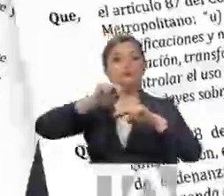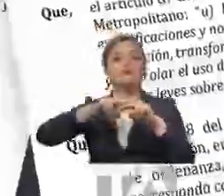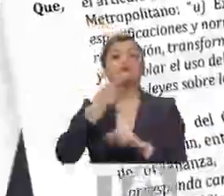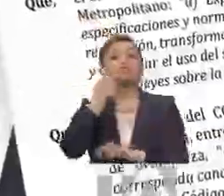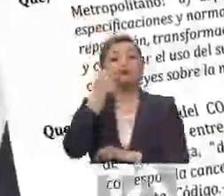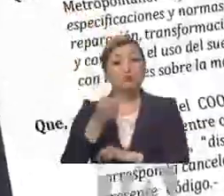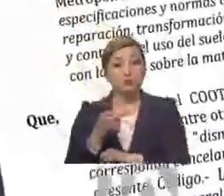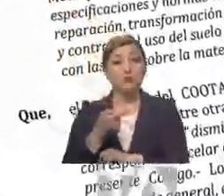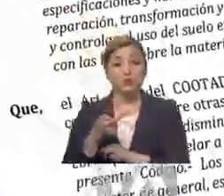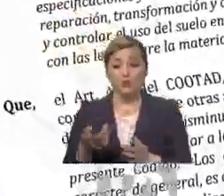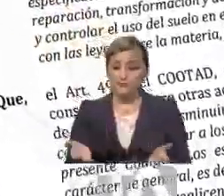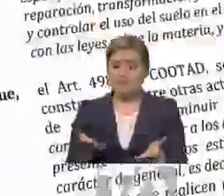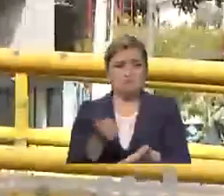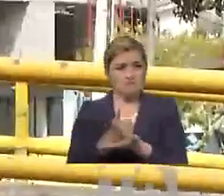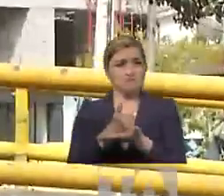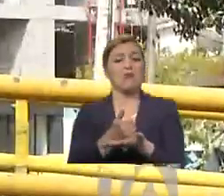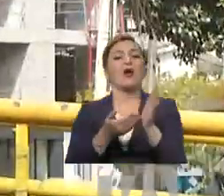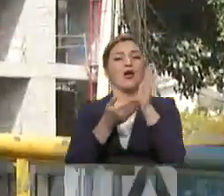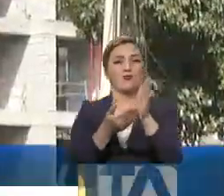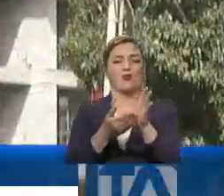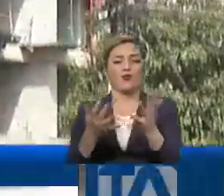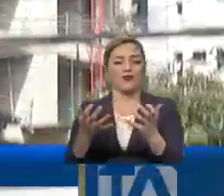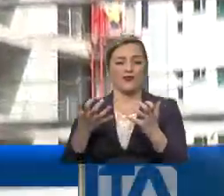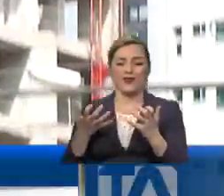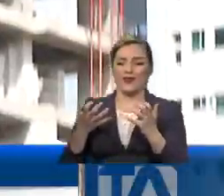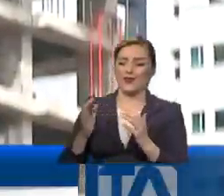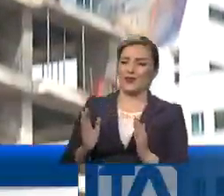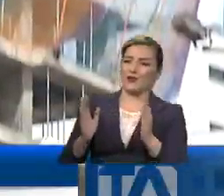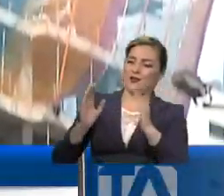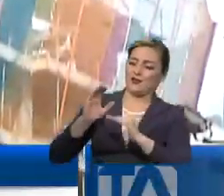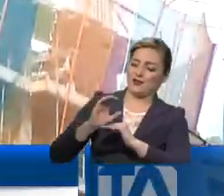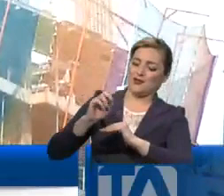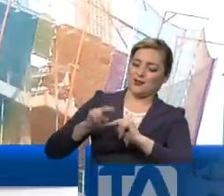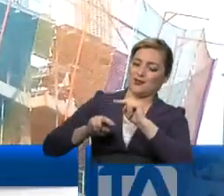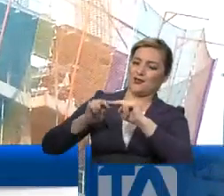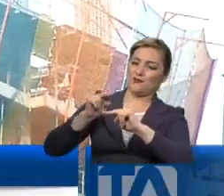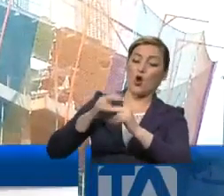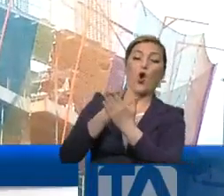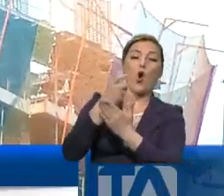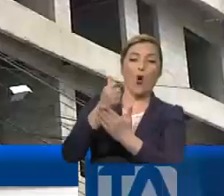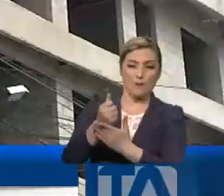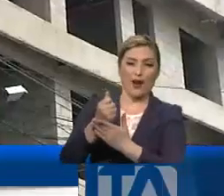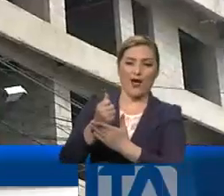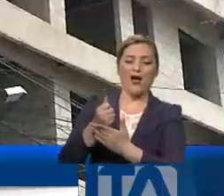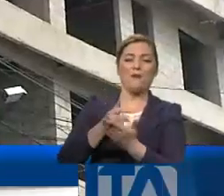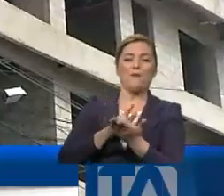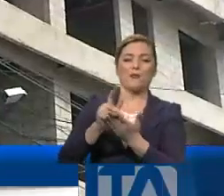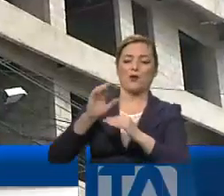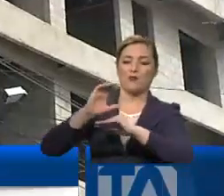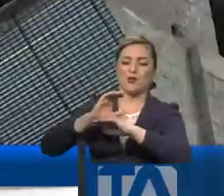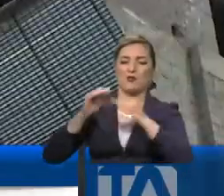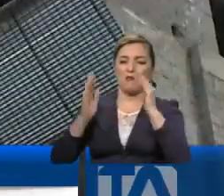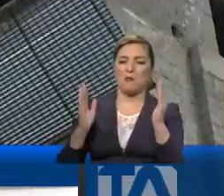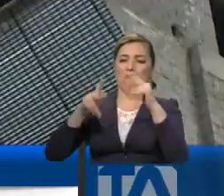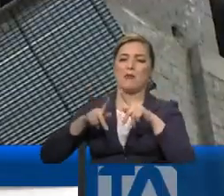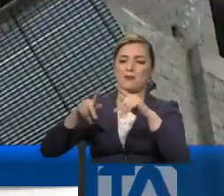establece además incentivos para que, por ejemplo, quienes desean levantar edificaciones puedan comprar el espacio para aumentar más pisos de los